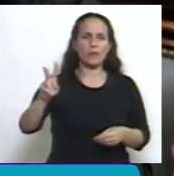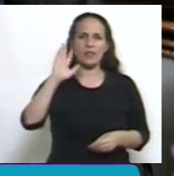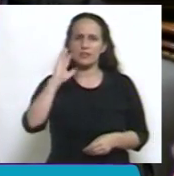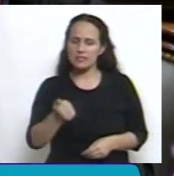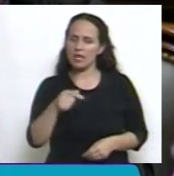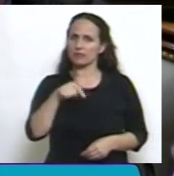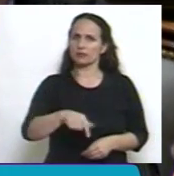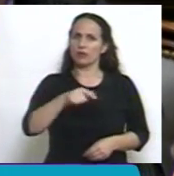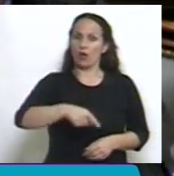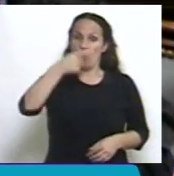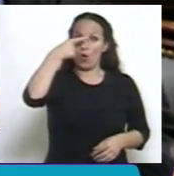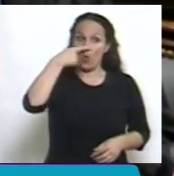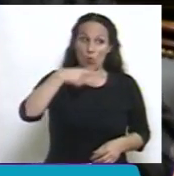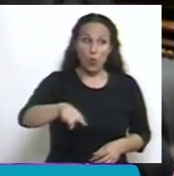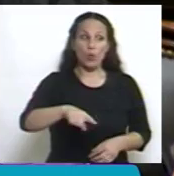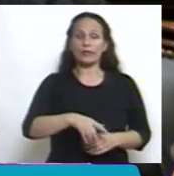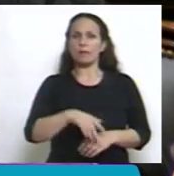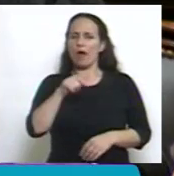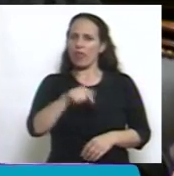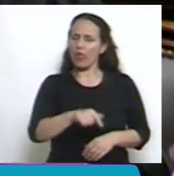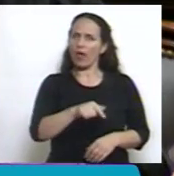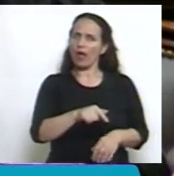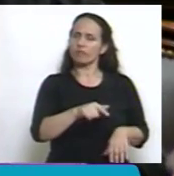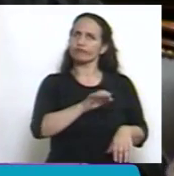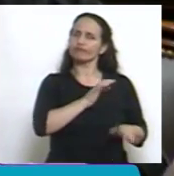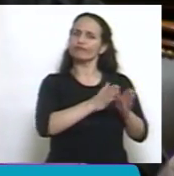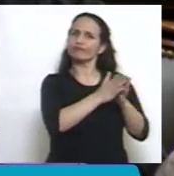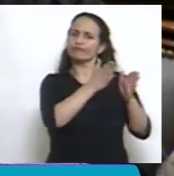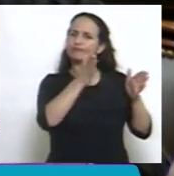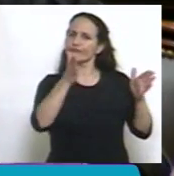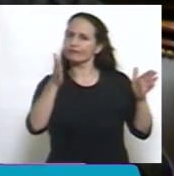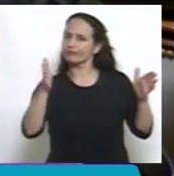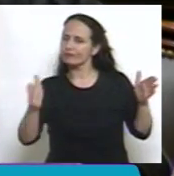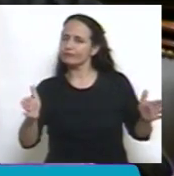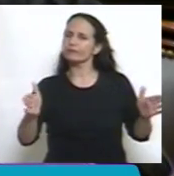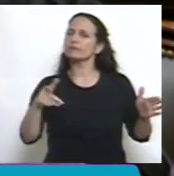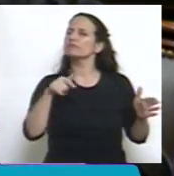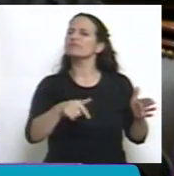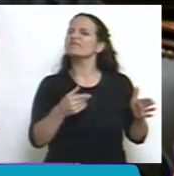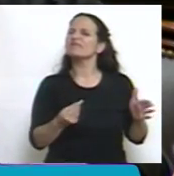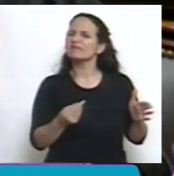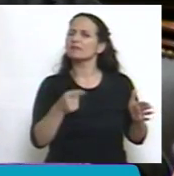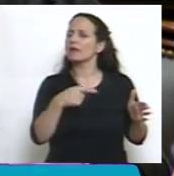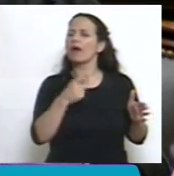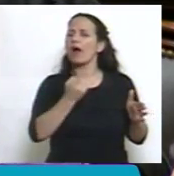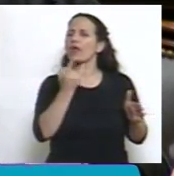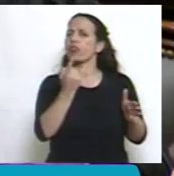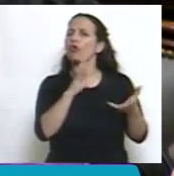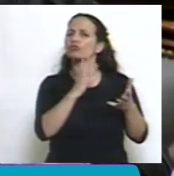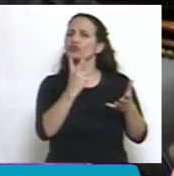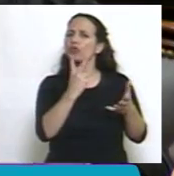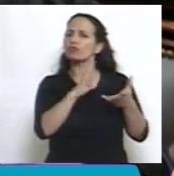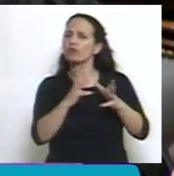representa la última de un ciclo que ha estado caracterizado por dos